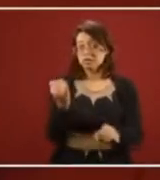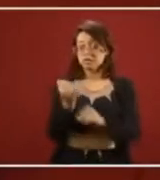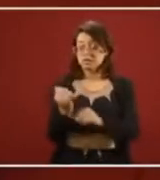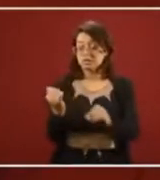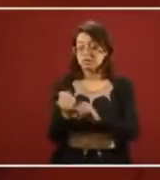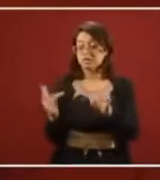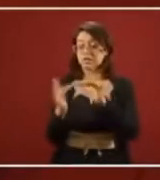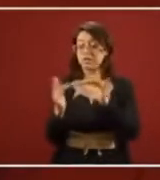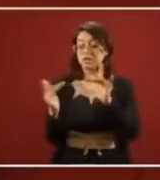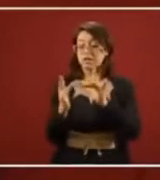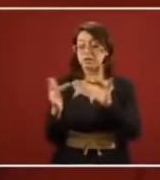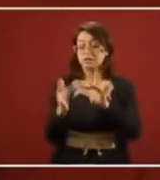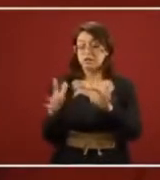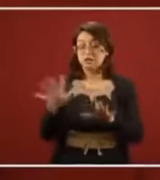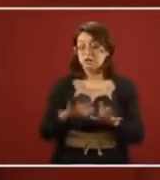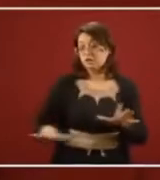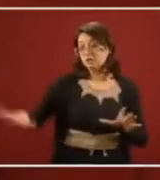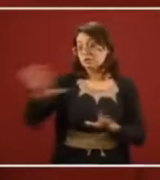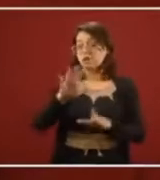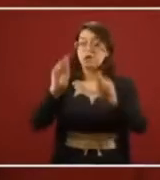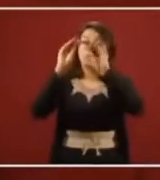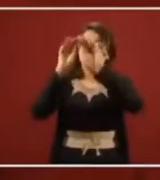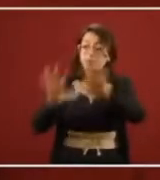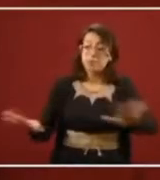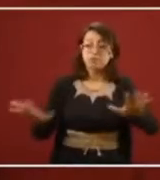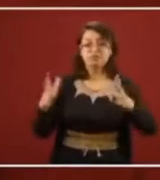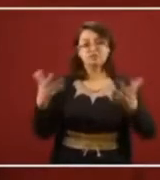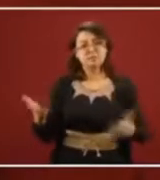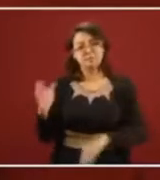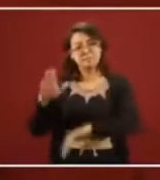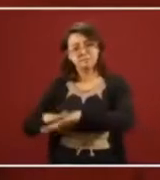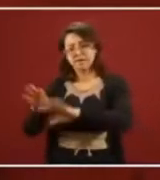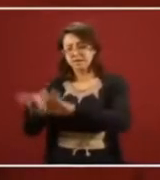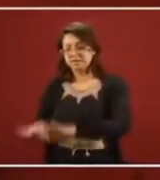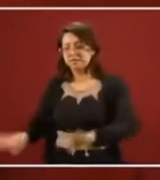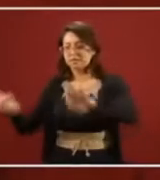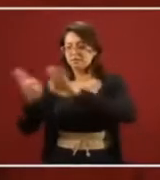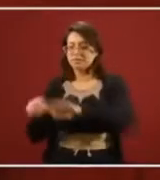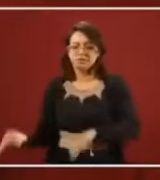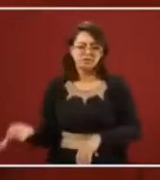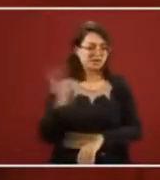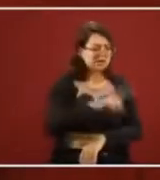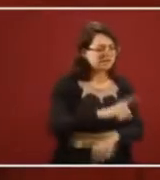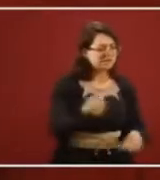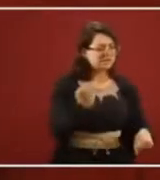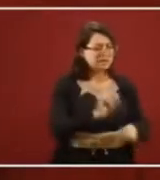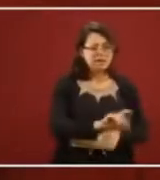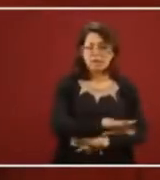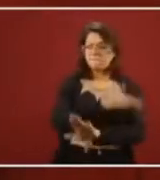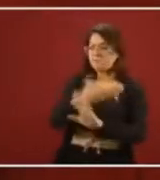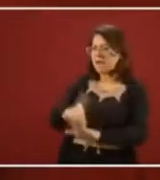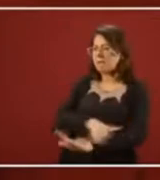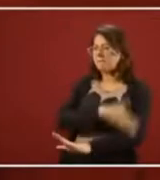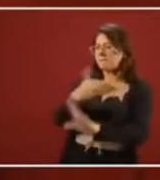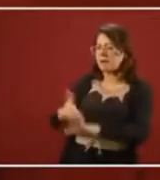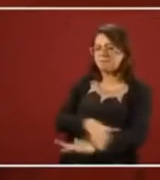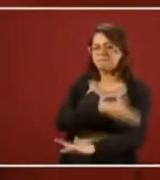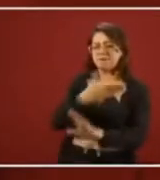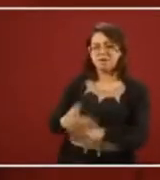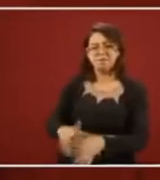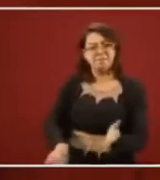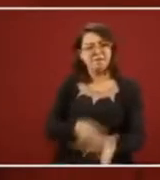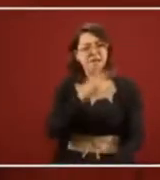mayor importancia que un semanario que además lo golpea todo el tiempo está buscando de qué